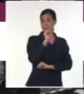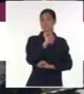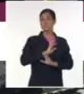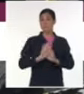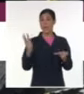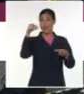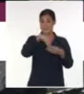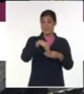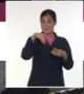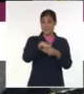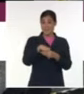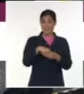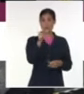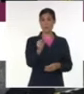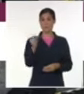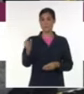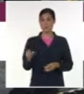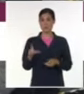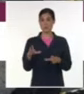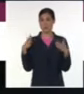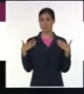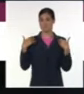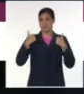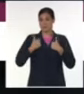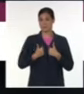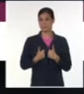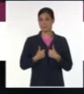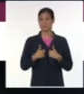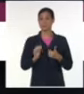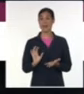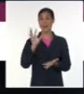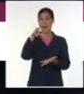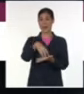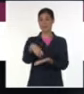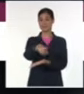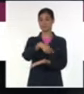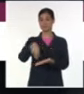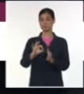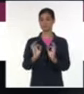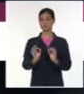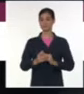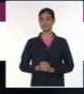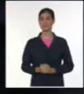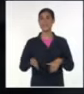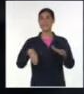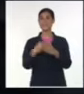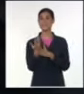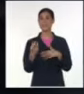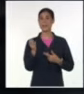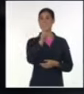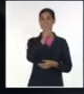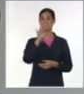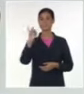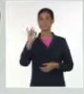para las elecciones municipales y de gobernadores regionales programadas para el 27 de octubre